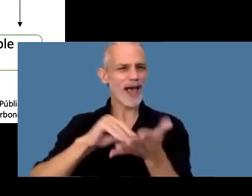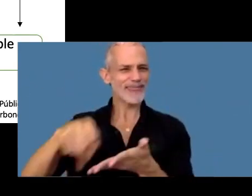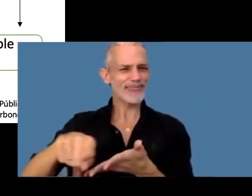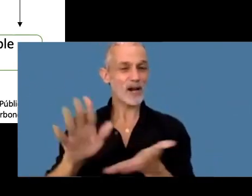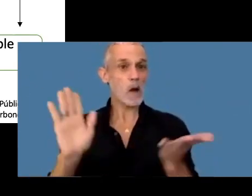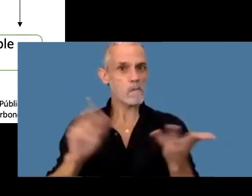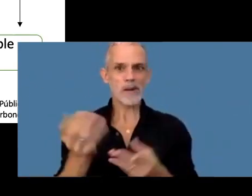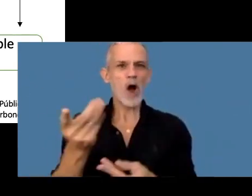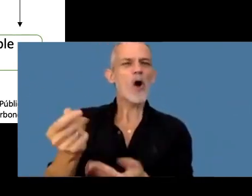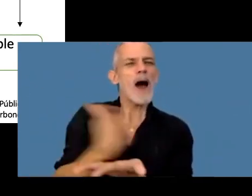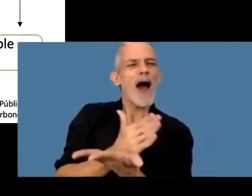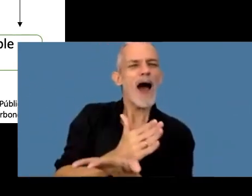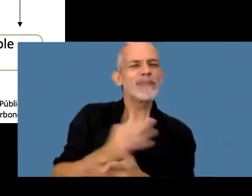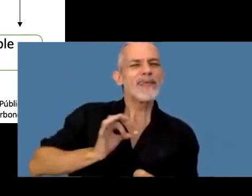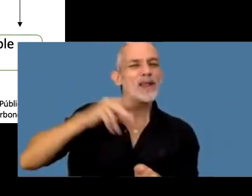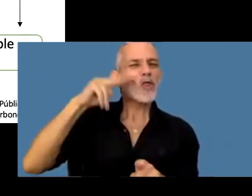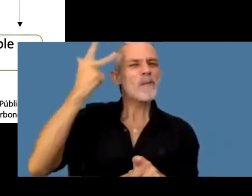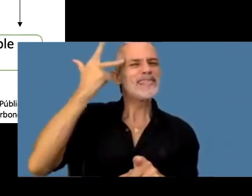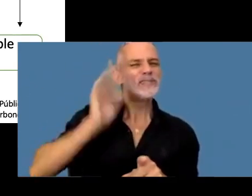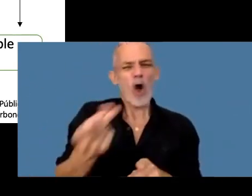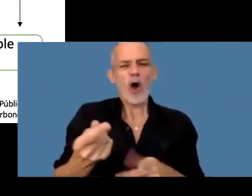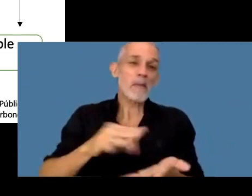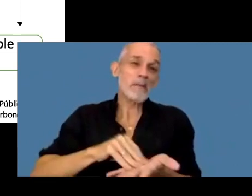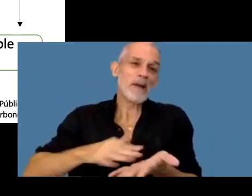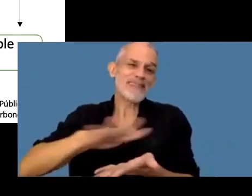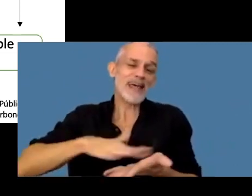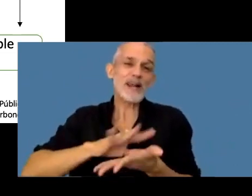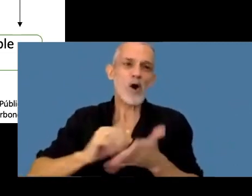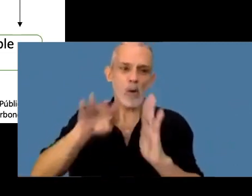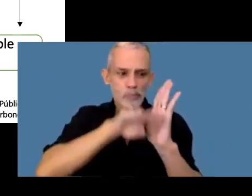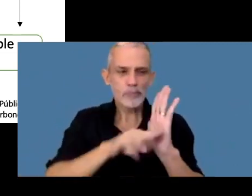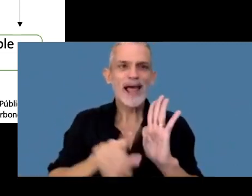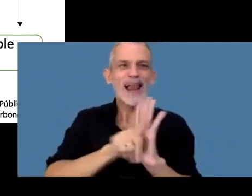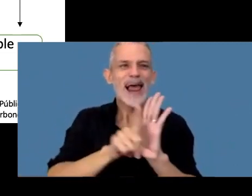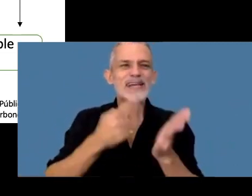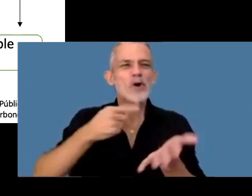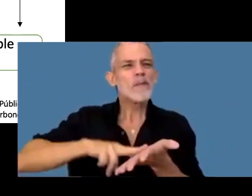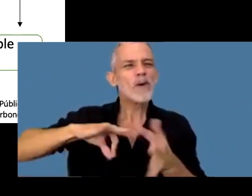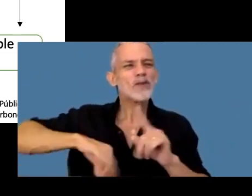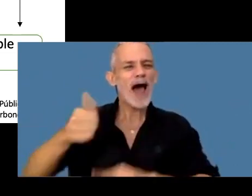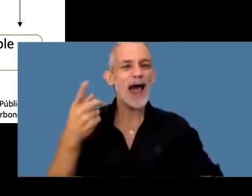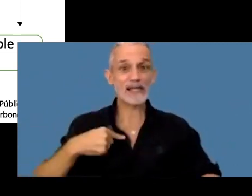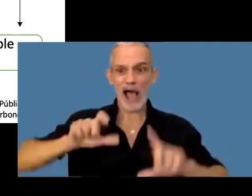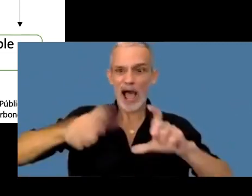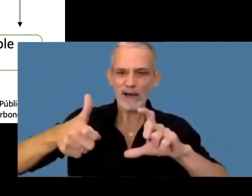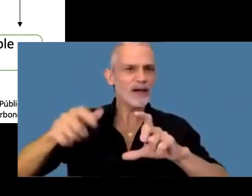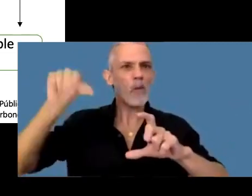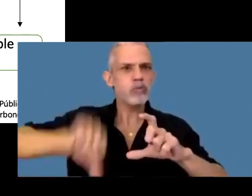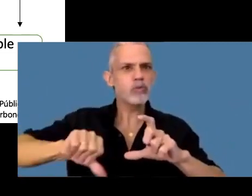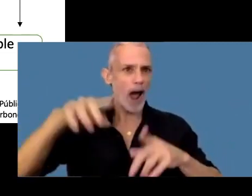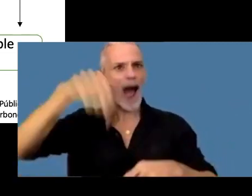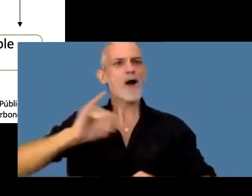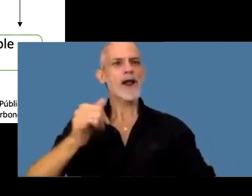antes del 2018, o tal vez por las propias restricciones de la ley de impuesto a las ganancias, yo no podía actualizar. Y ahora, utilizando